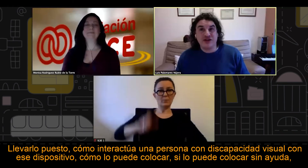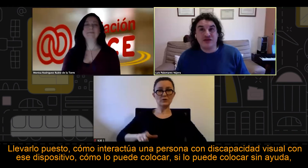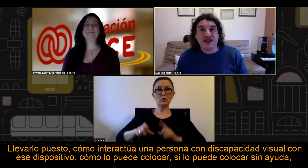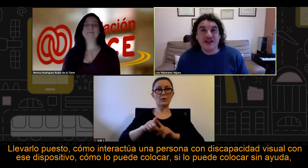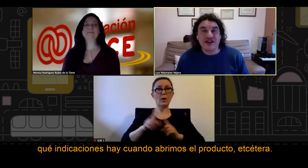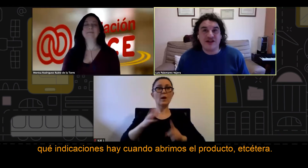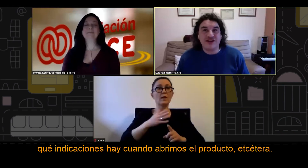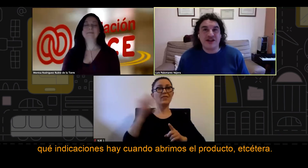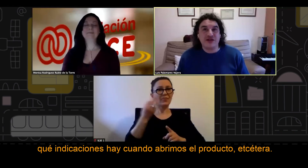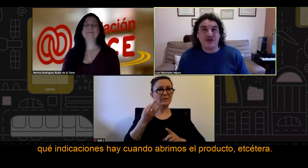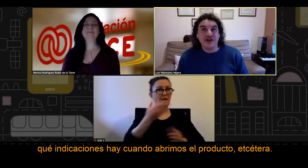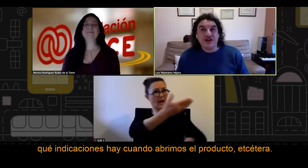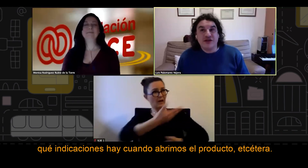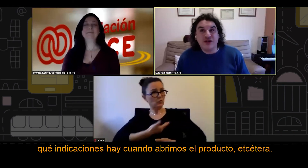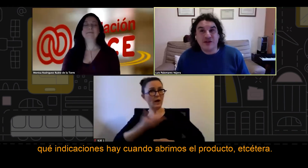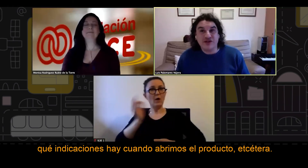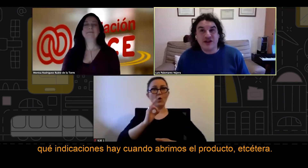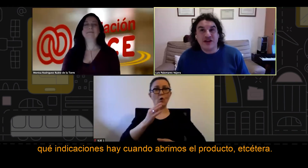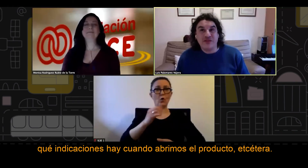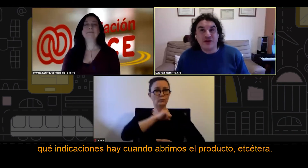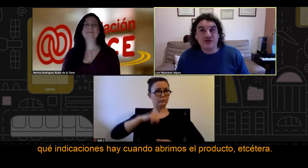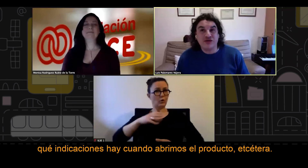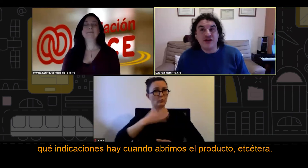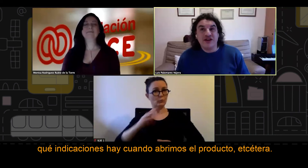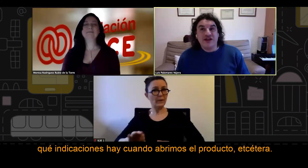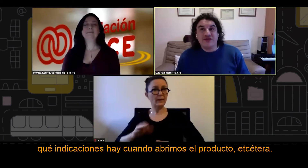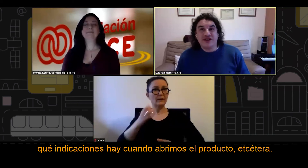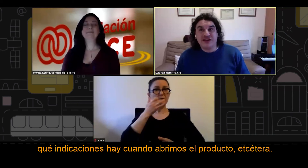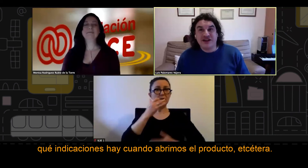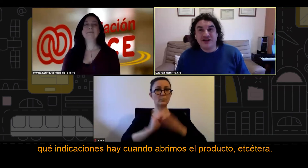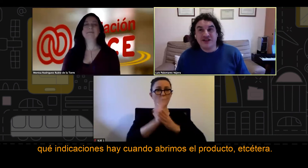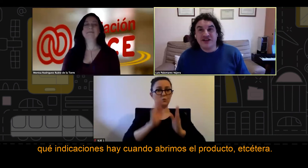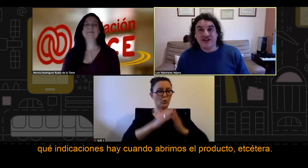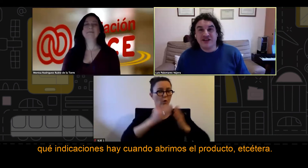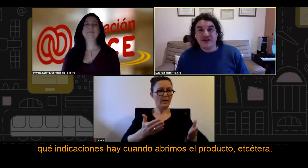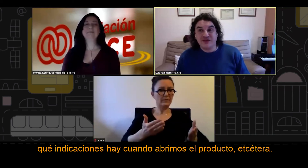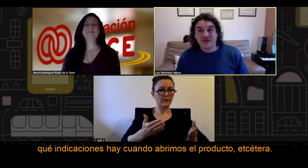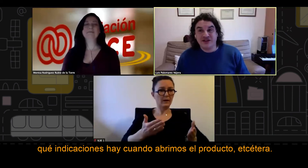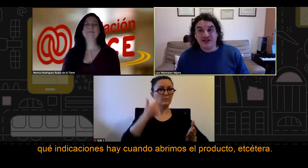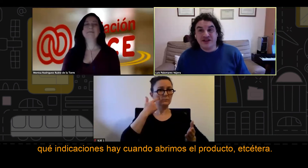ayuda, qué indicaciones hay cuando abrimos el producto, etcétera, etcétera, etcétera. Bueno, pues